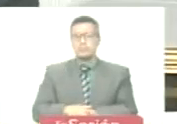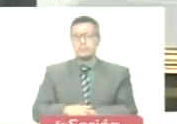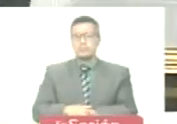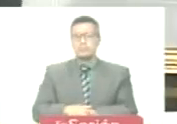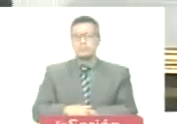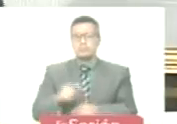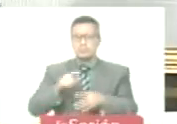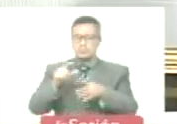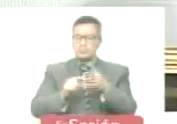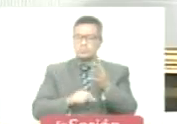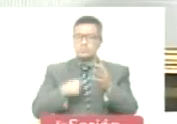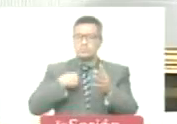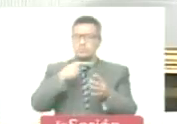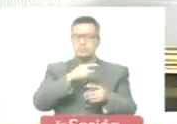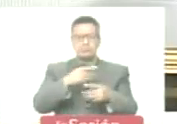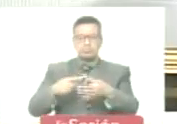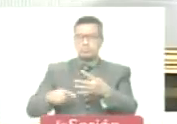¿Alguien más en derecho de palabra?